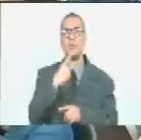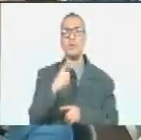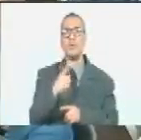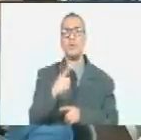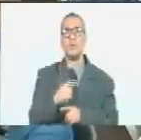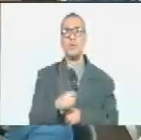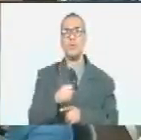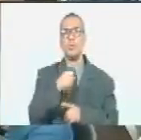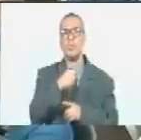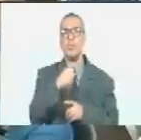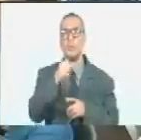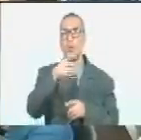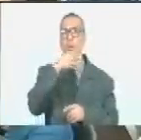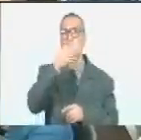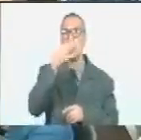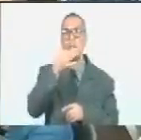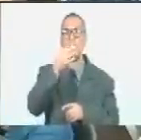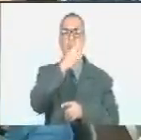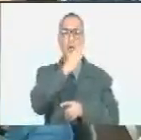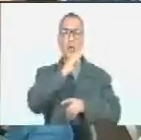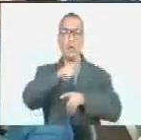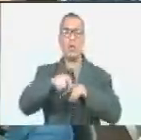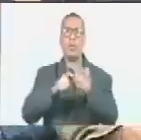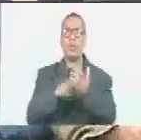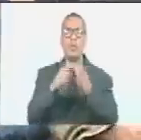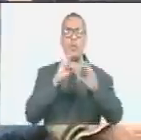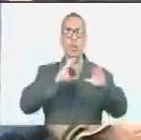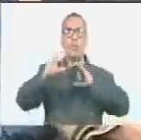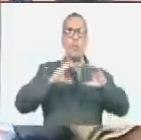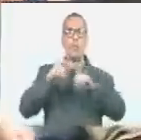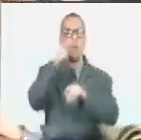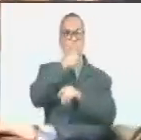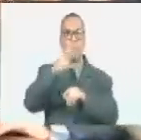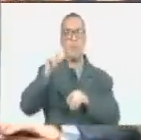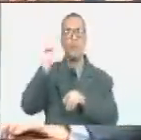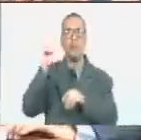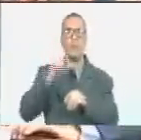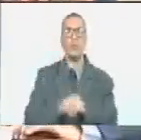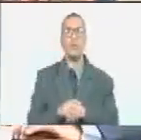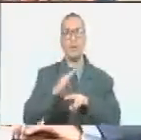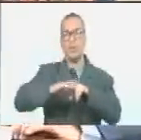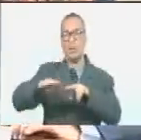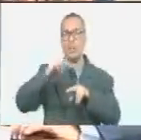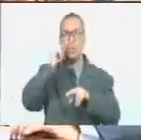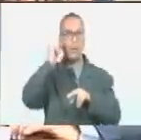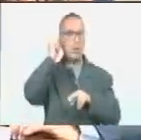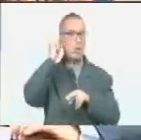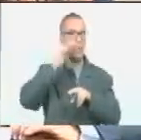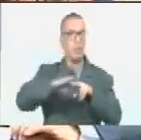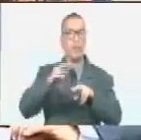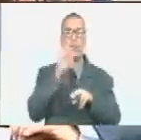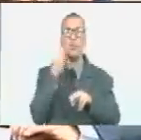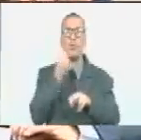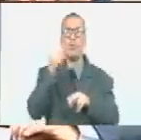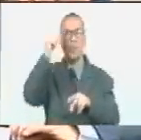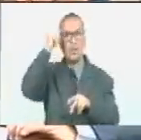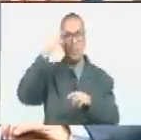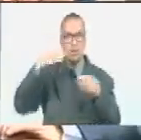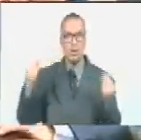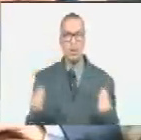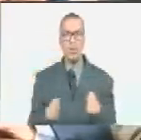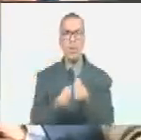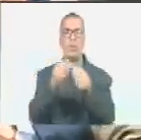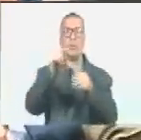Bendiciones de Dios para todos. Buenas tardes, directiva, plenaria, medios de comunicación, pueblo de Venezuela, niños, niñas y adolescentes que hoy nos